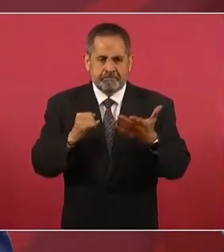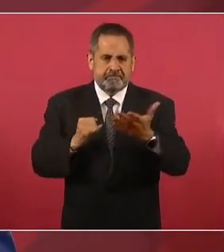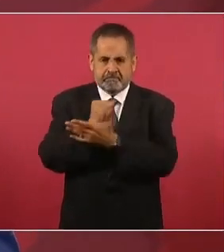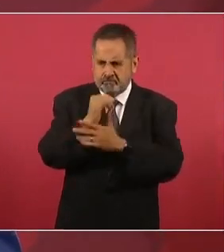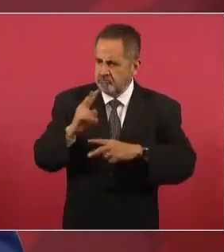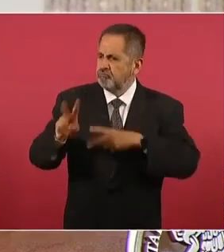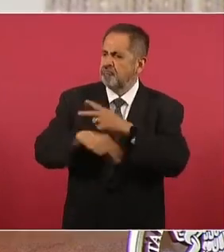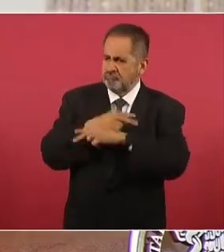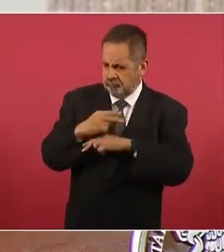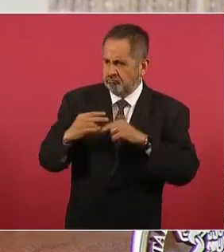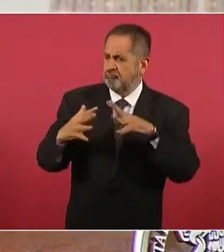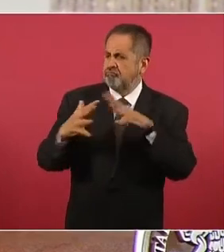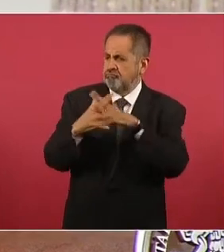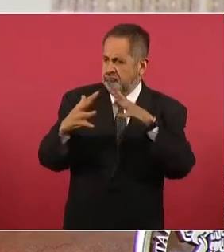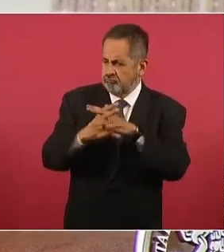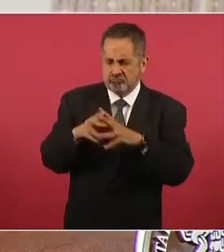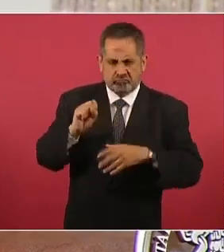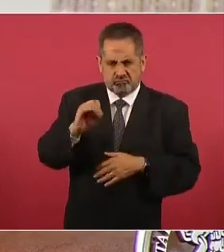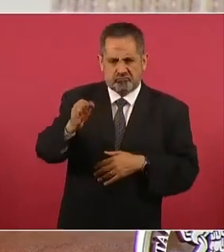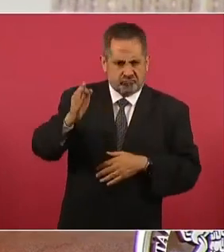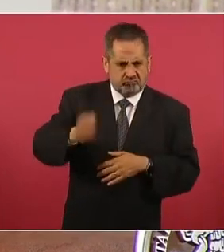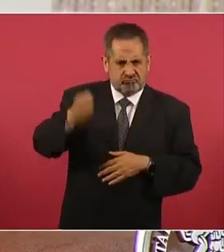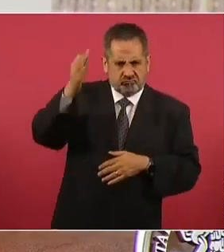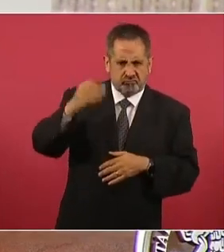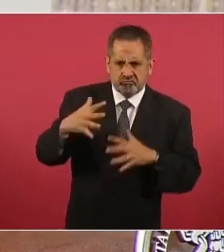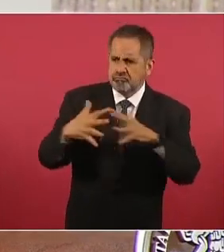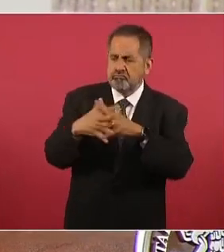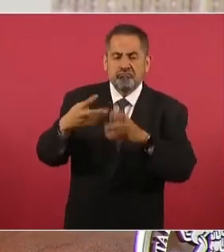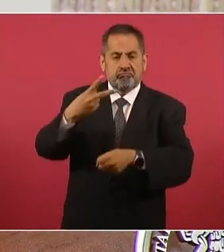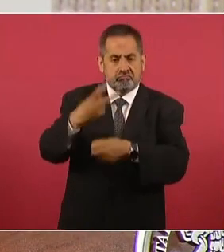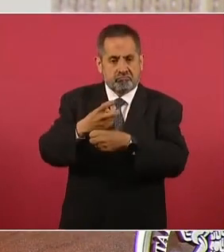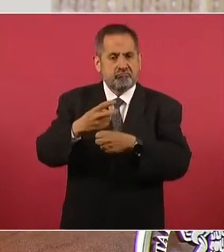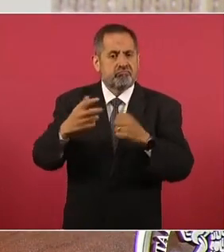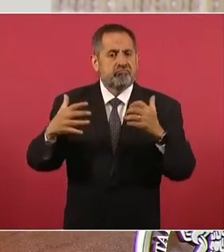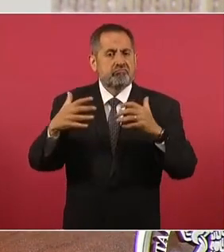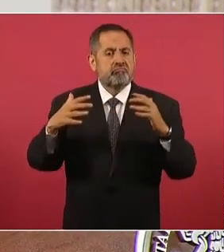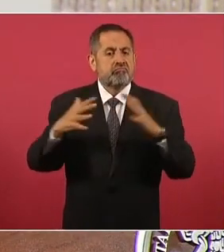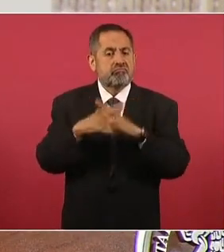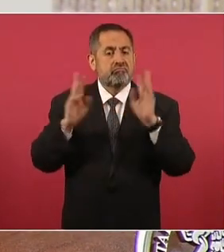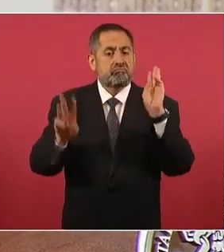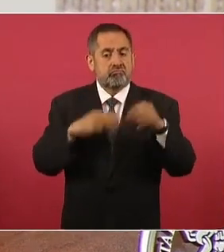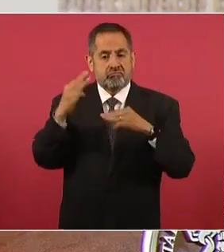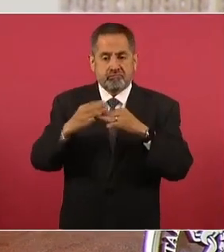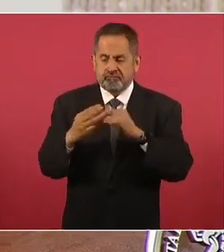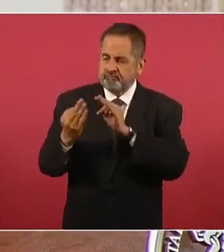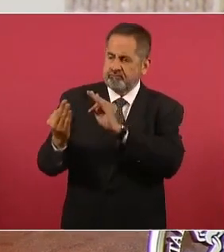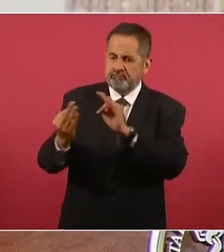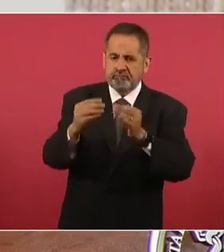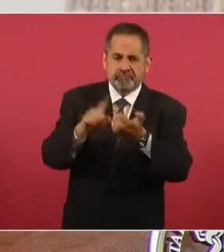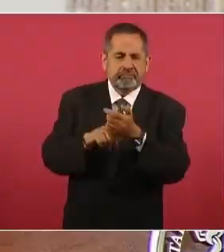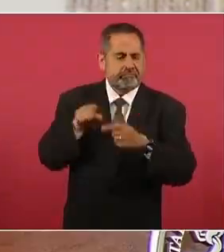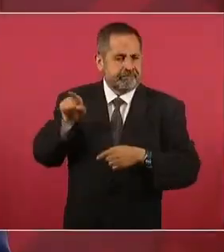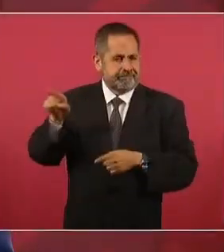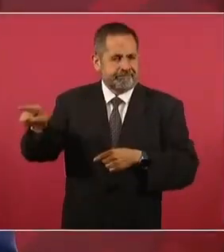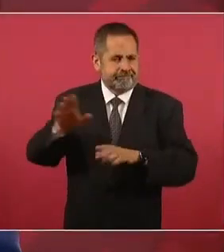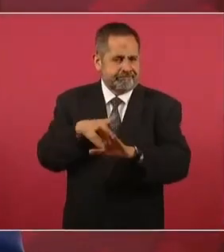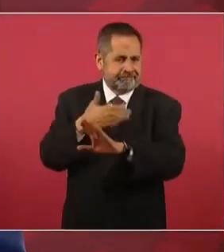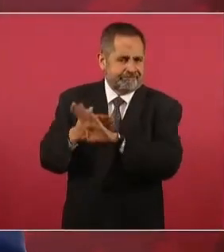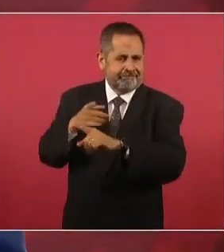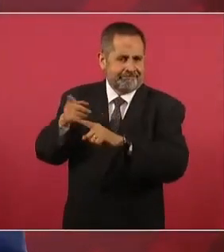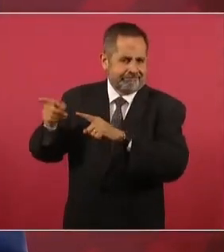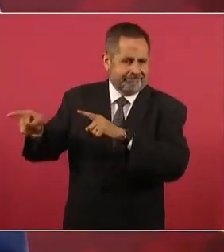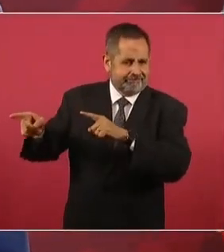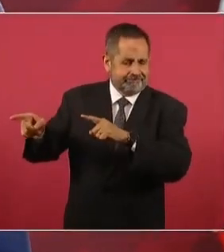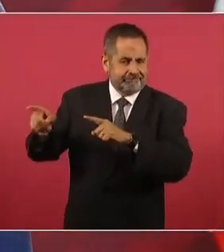participar Estados Unidos en la Segunda Guerra Mundial para enfrentar a los países del eje,